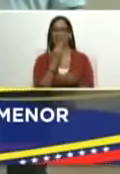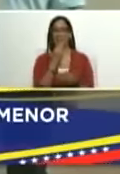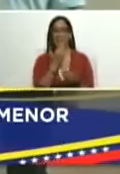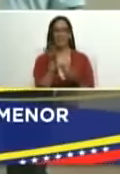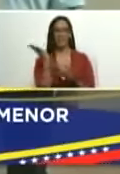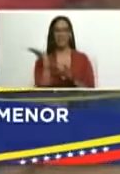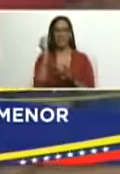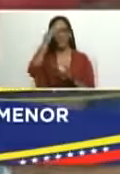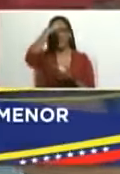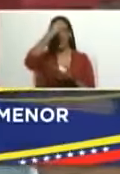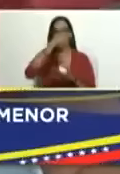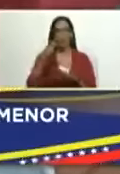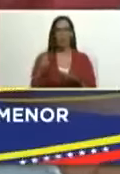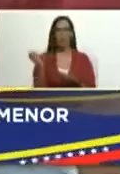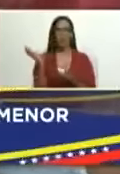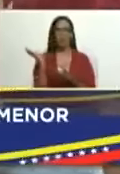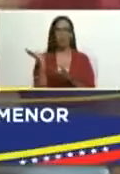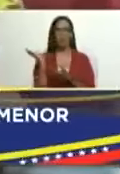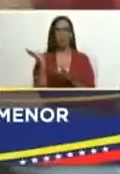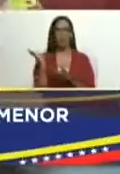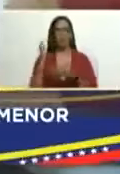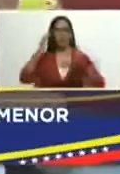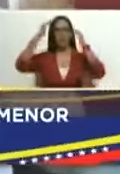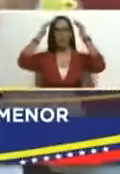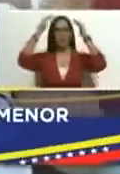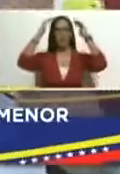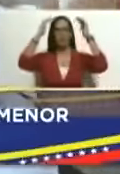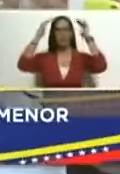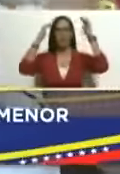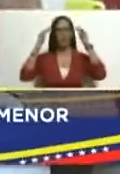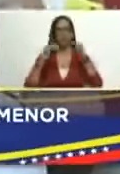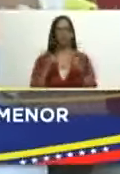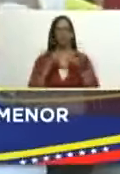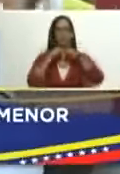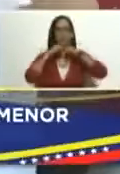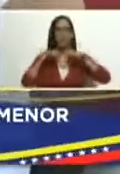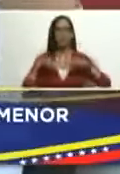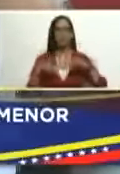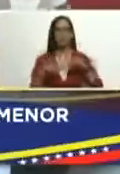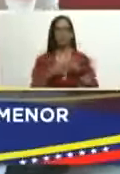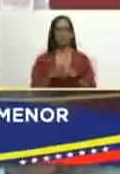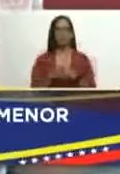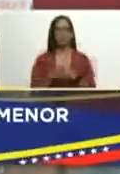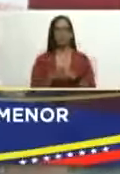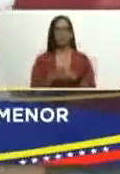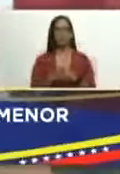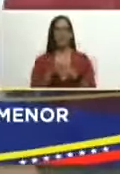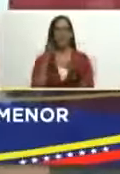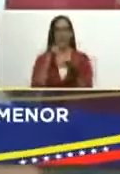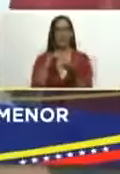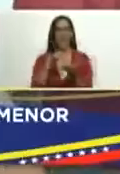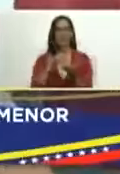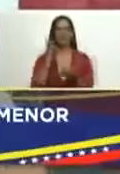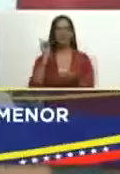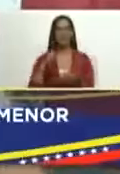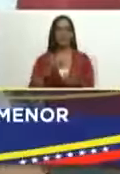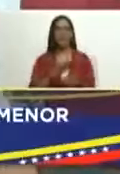al pueblo que le manda saludos y bendiciones. Aquí